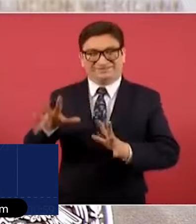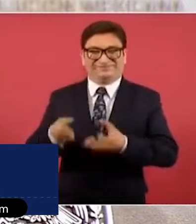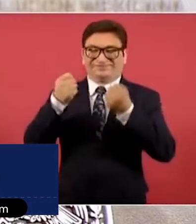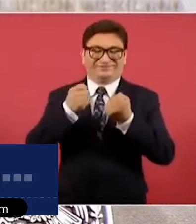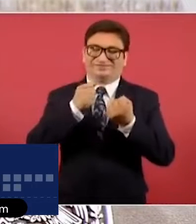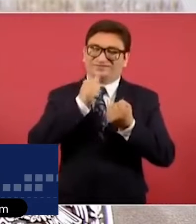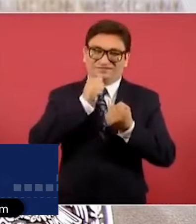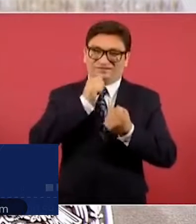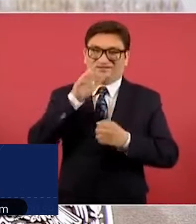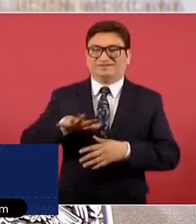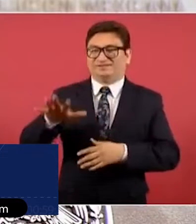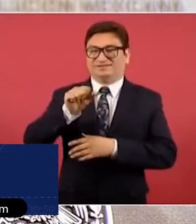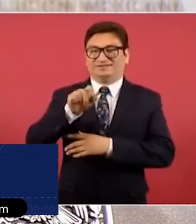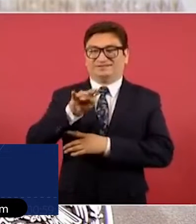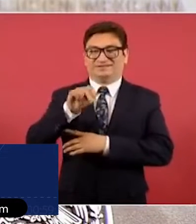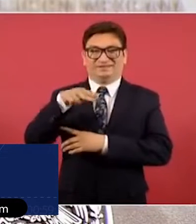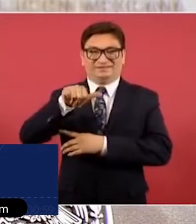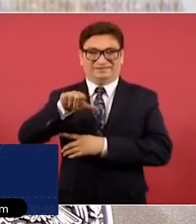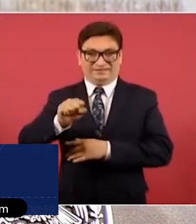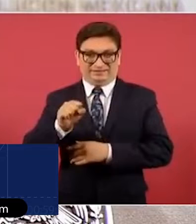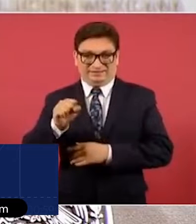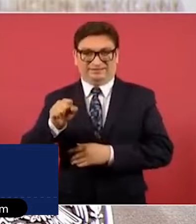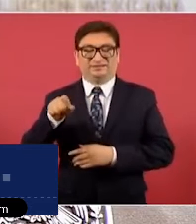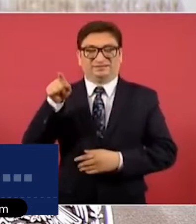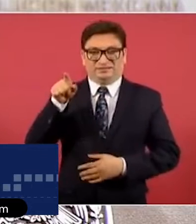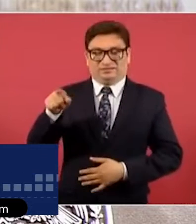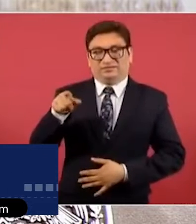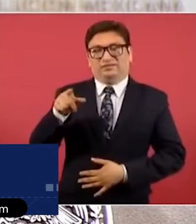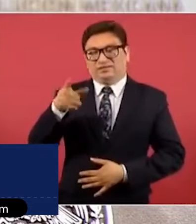de Sabinas Coahuila